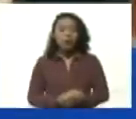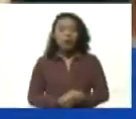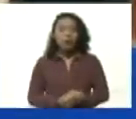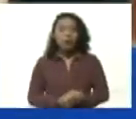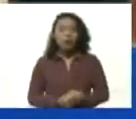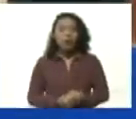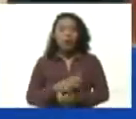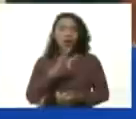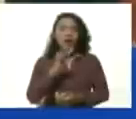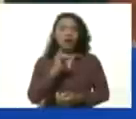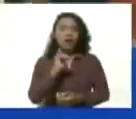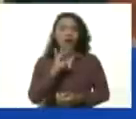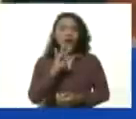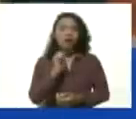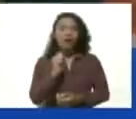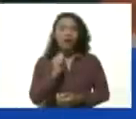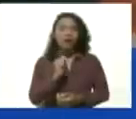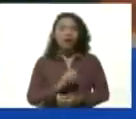FIFA.